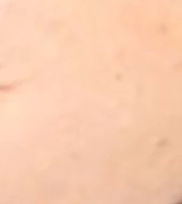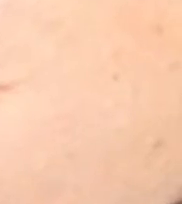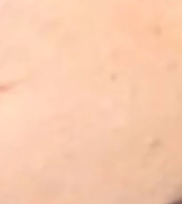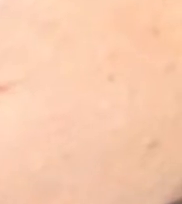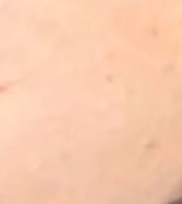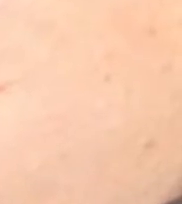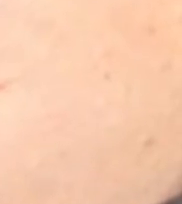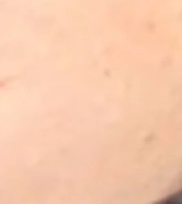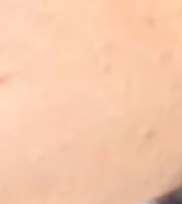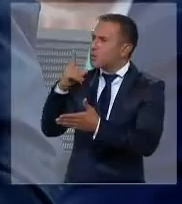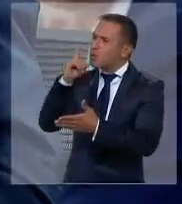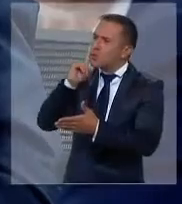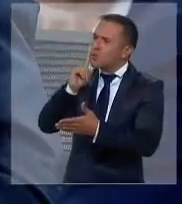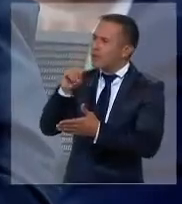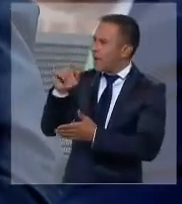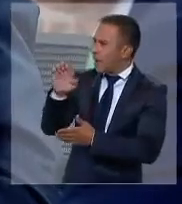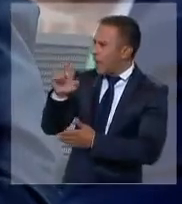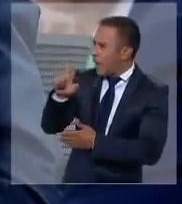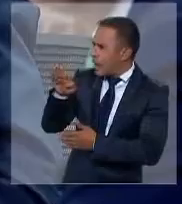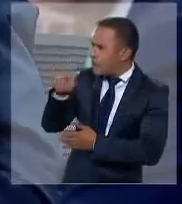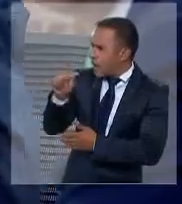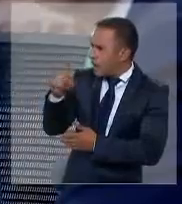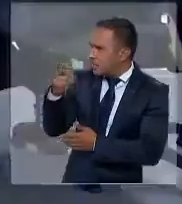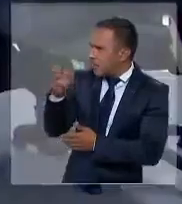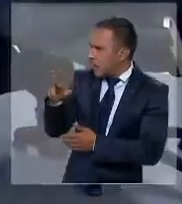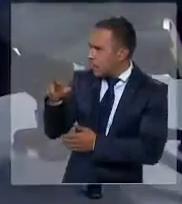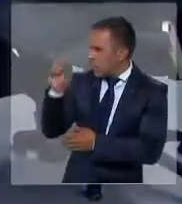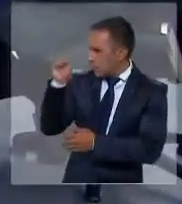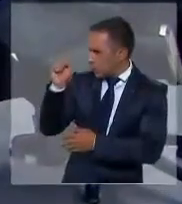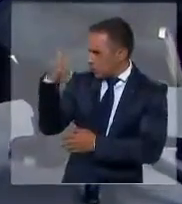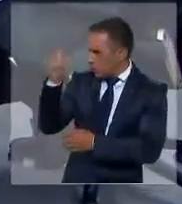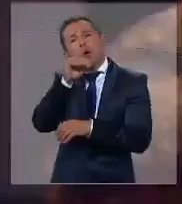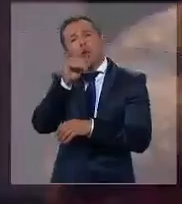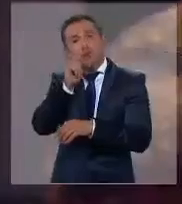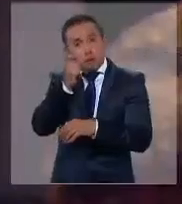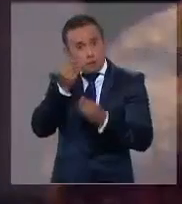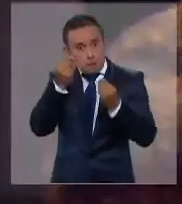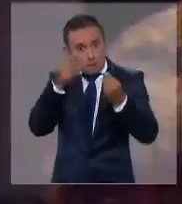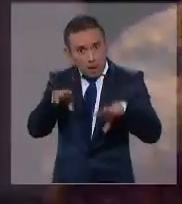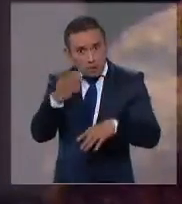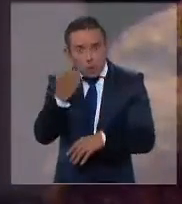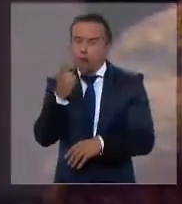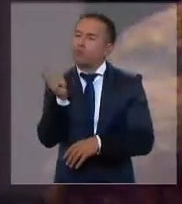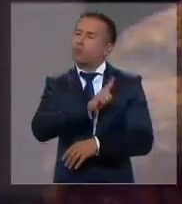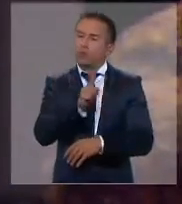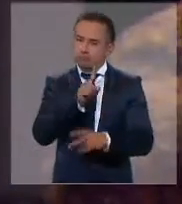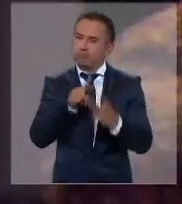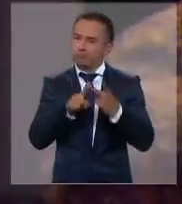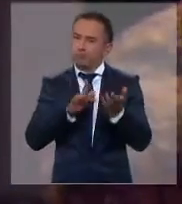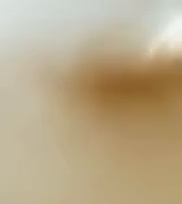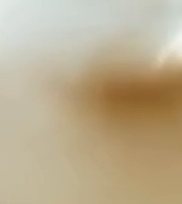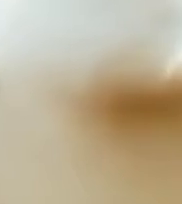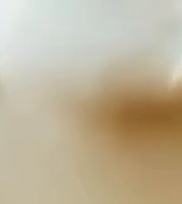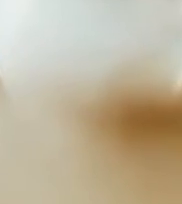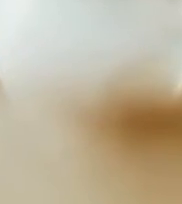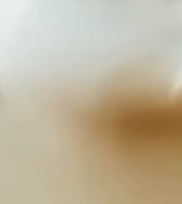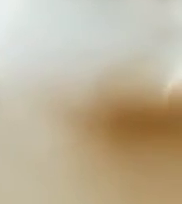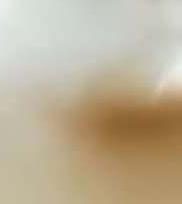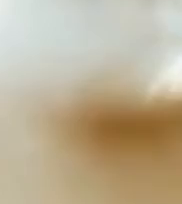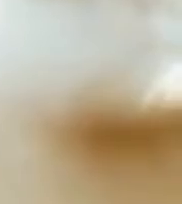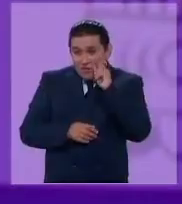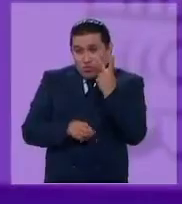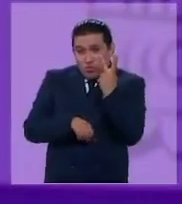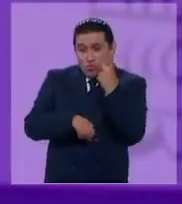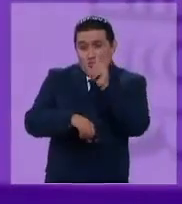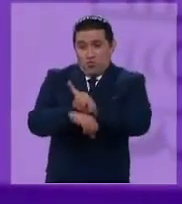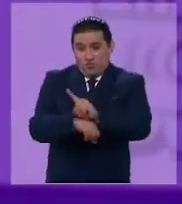Gordillo? No, fíjate que ahora no la traje. Ah, bueno, o sea, está bien. Por precaución. De alto, nos dicen por ahí que está sacando un celular. Y estaba viendo la